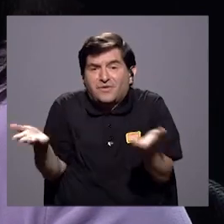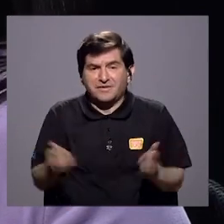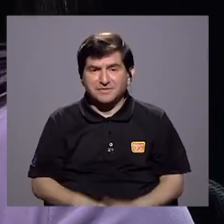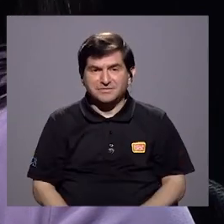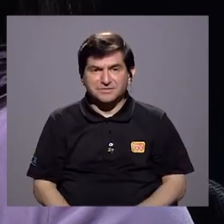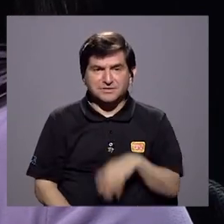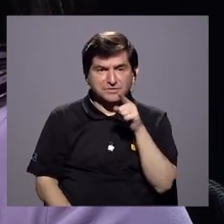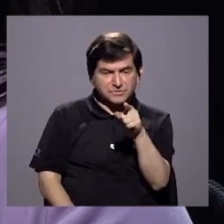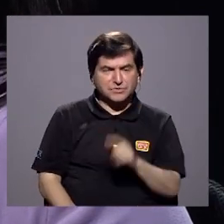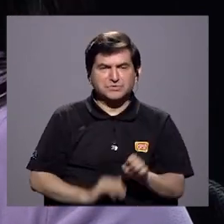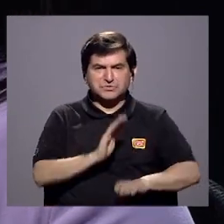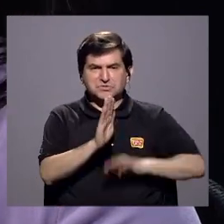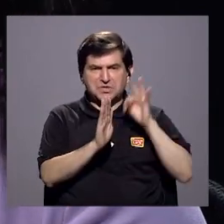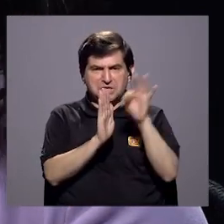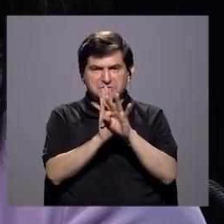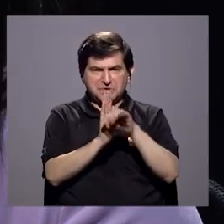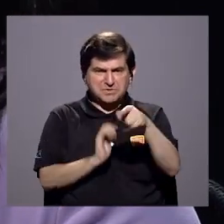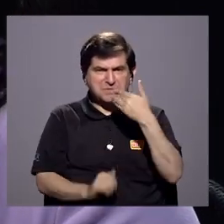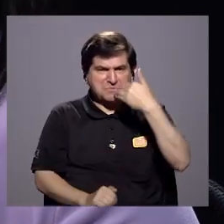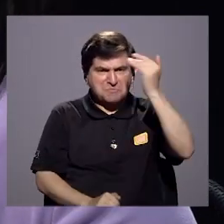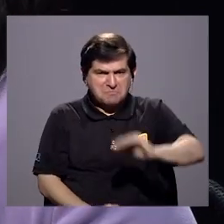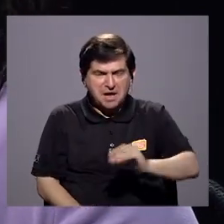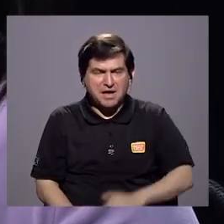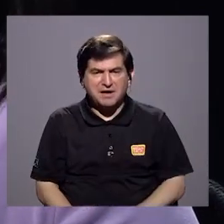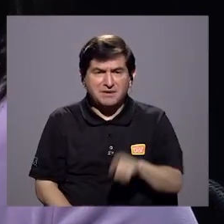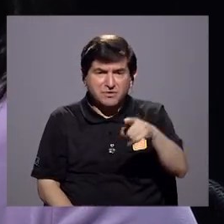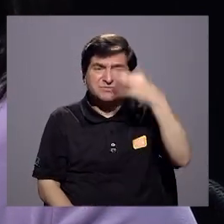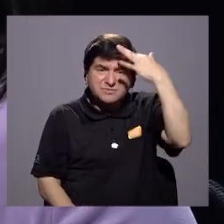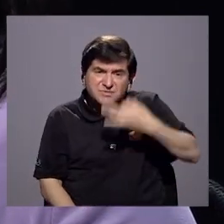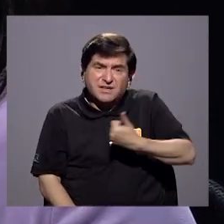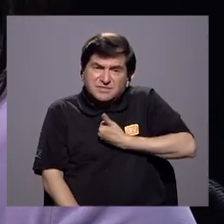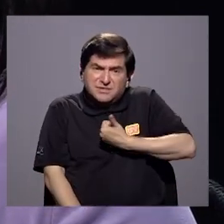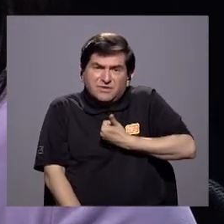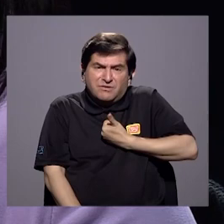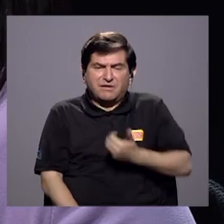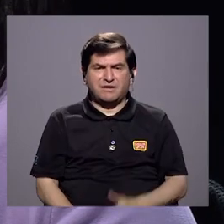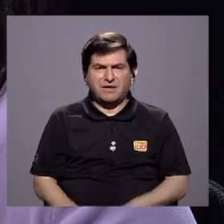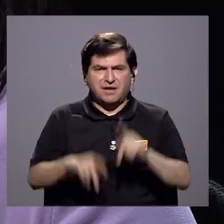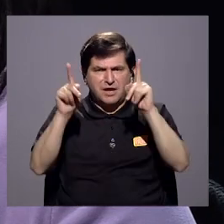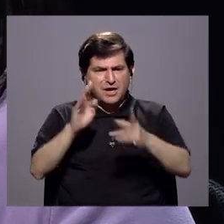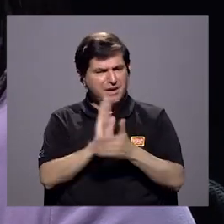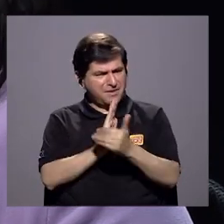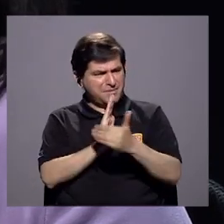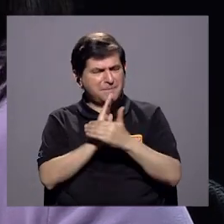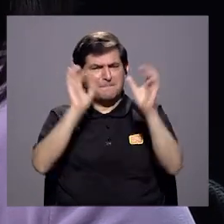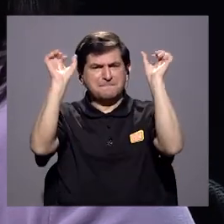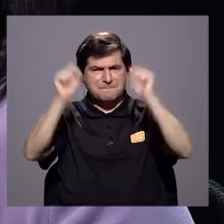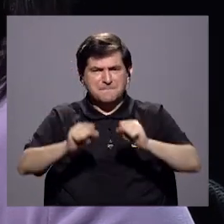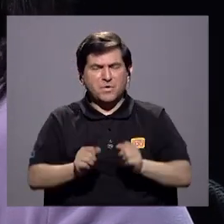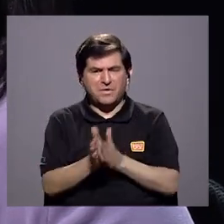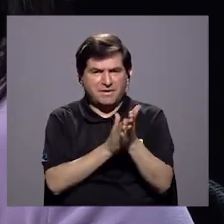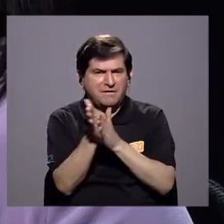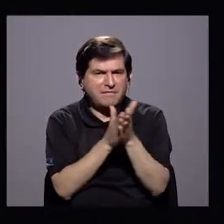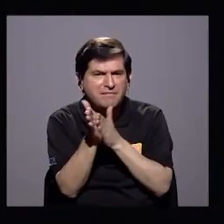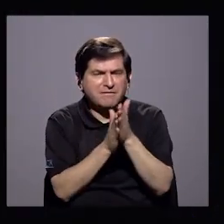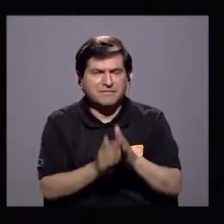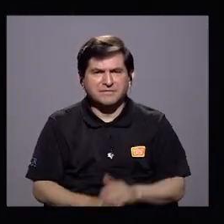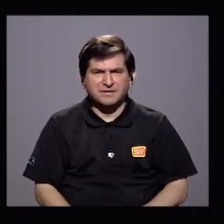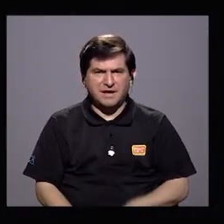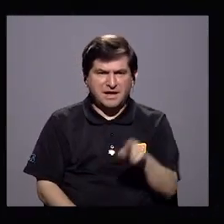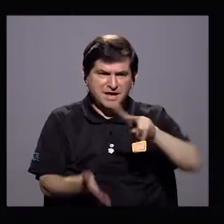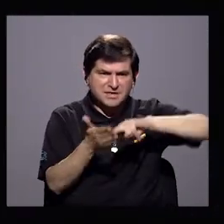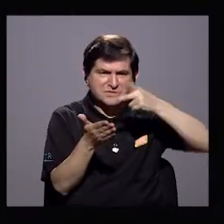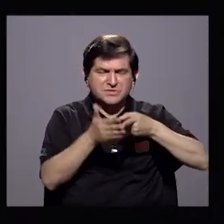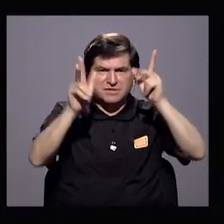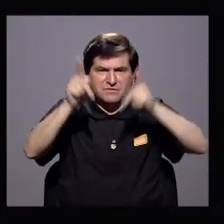Si usted vive bajo el estereotipo de que usted es malo, usted se lo va a empezar a creer, y realmente hay gente con talento que se podía explotar más. ¿Eso